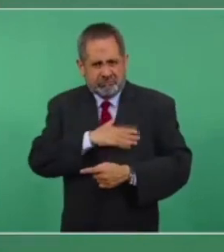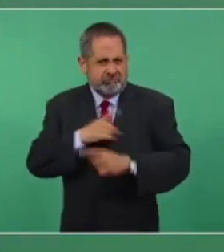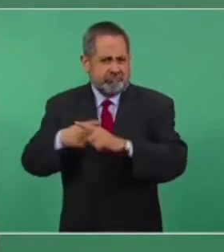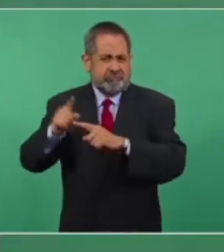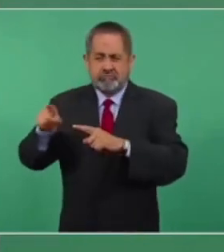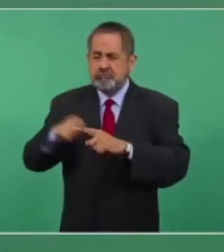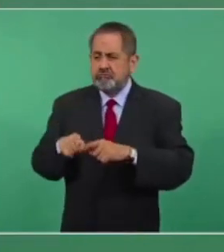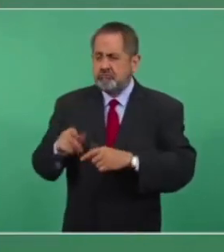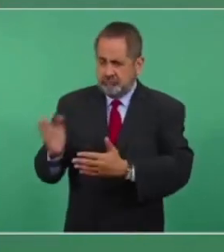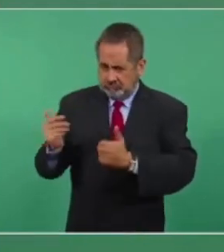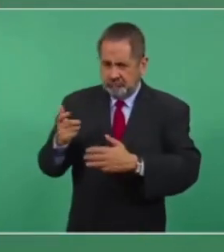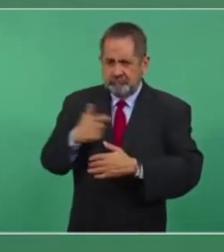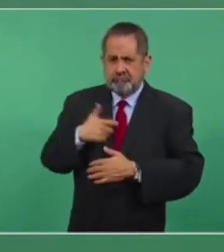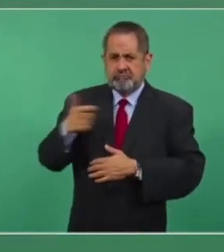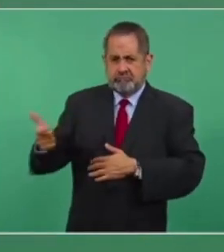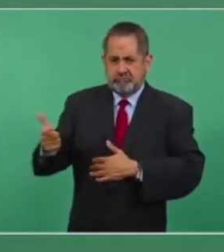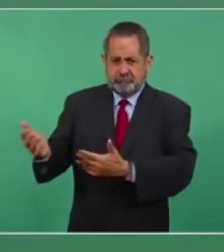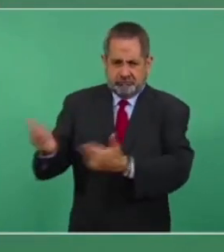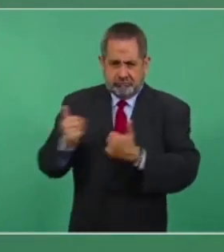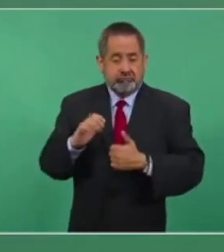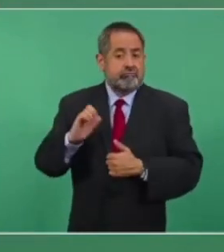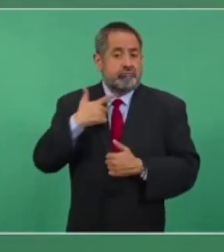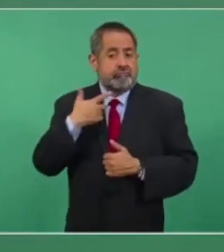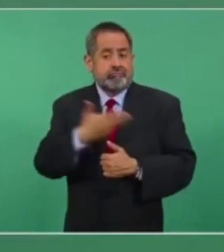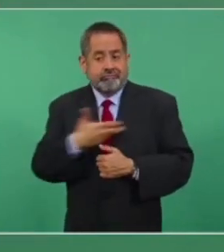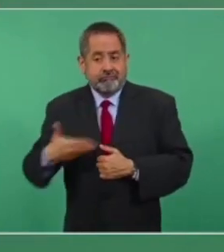lados, y a expresidentes.